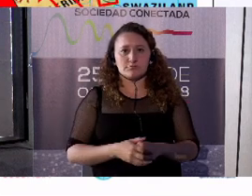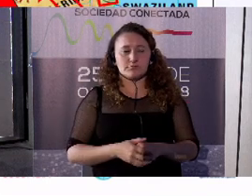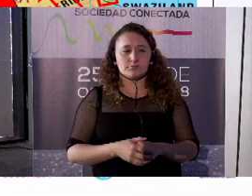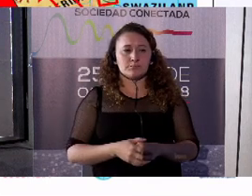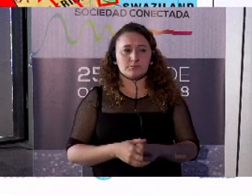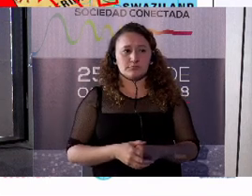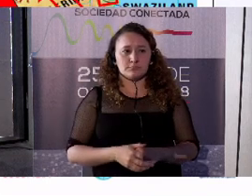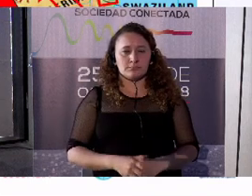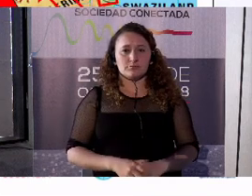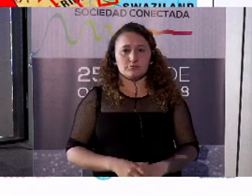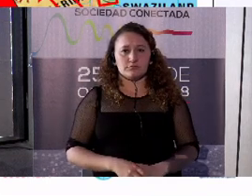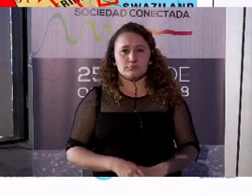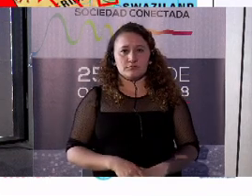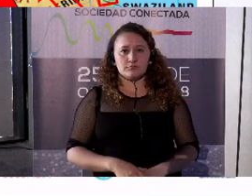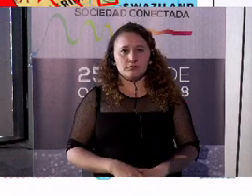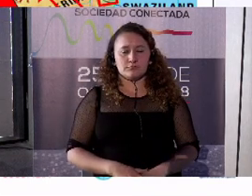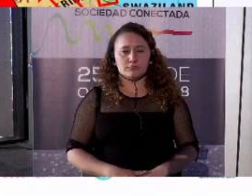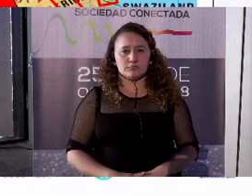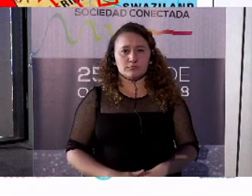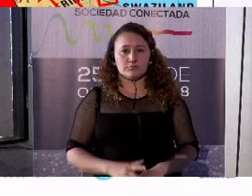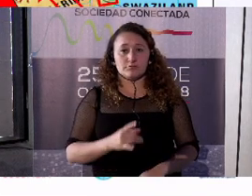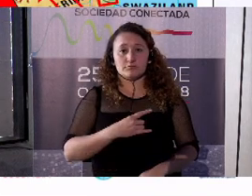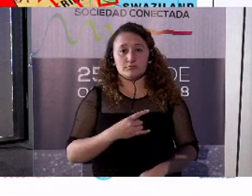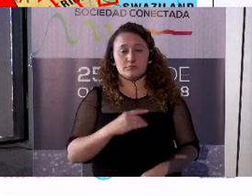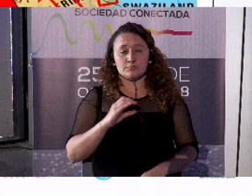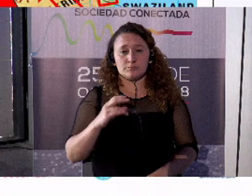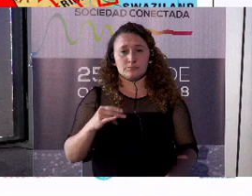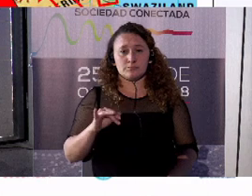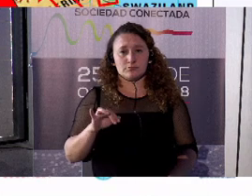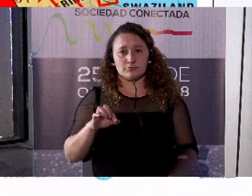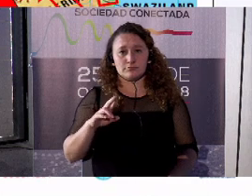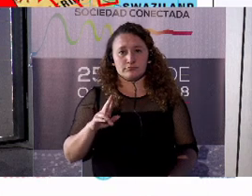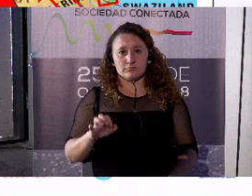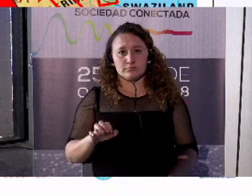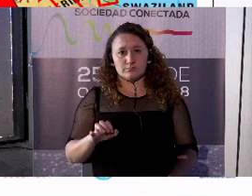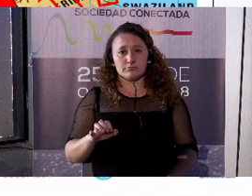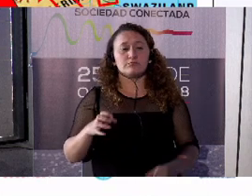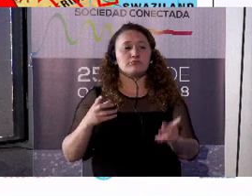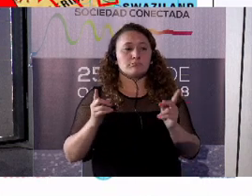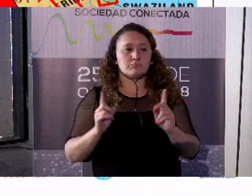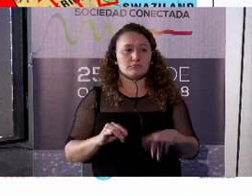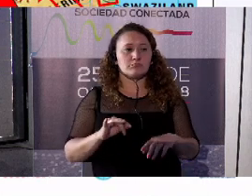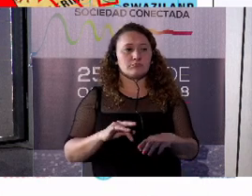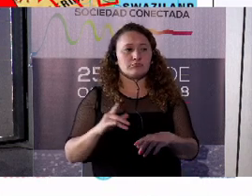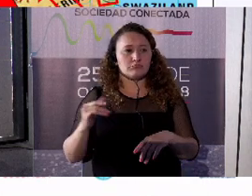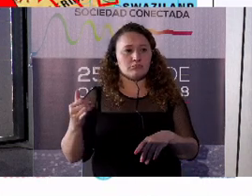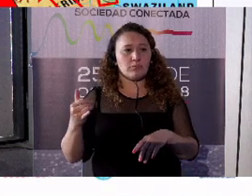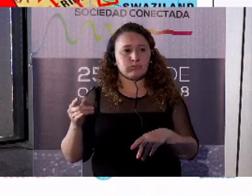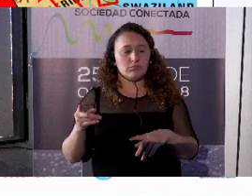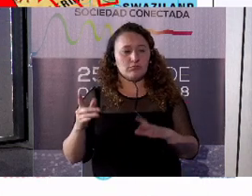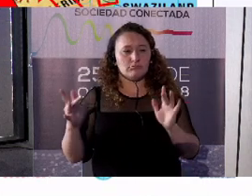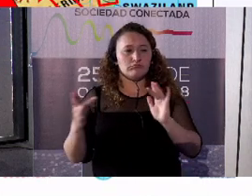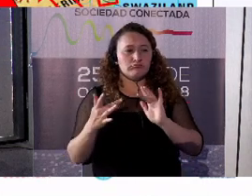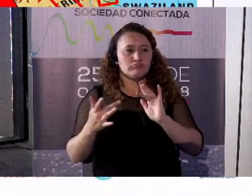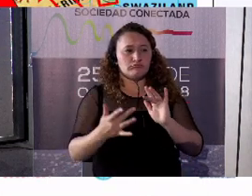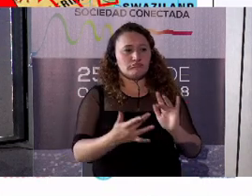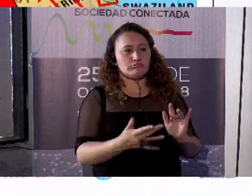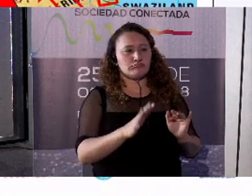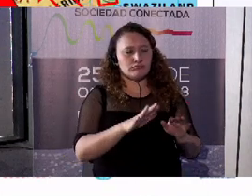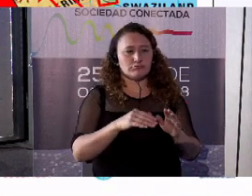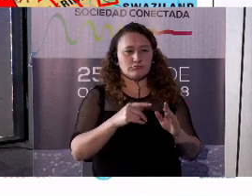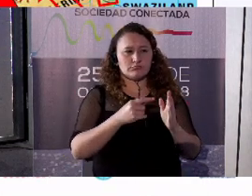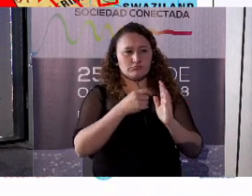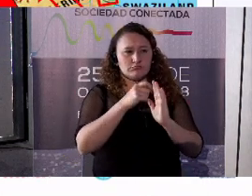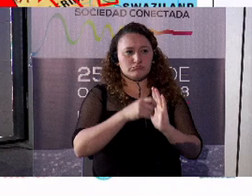también la universidad de chipre también está contemplando conectar su base de datos a